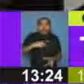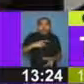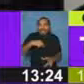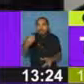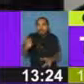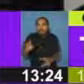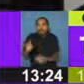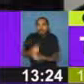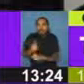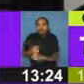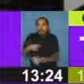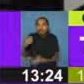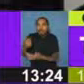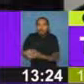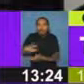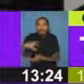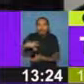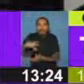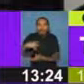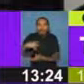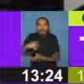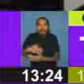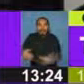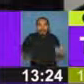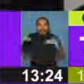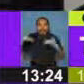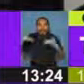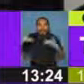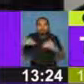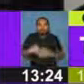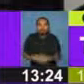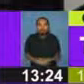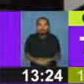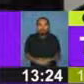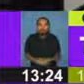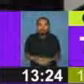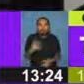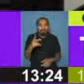no así que cuidado con los cantos de sirena